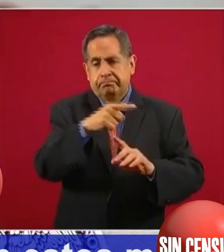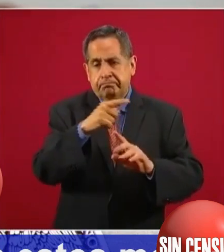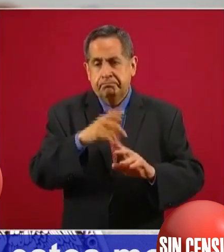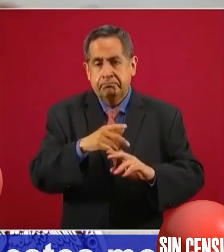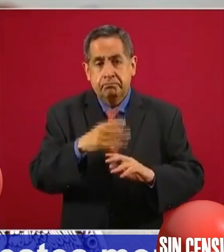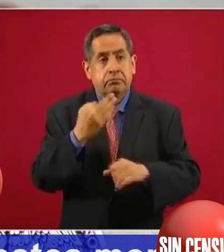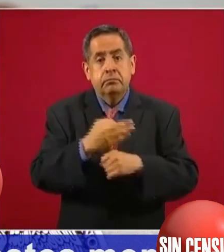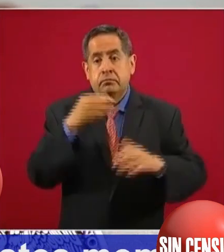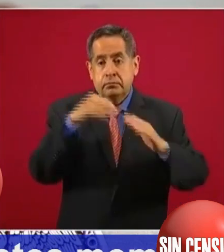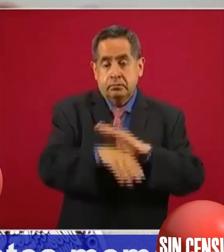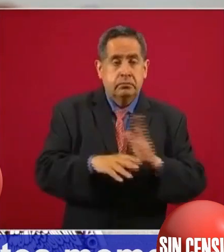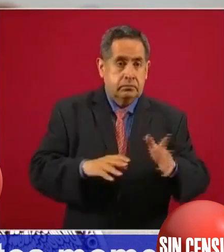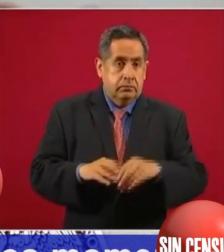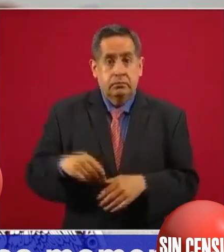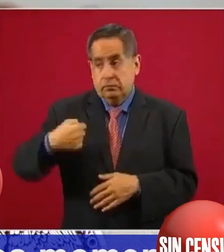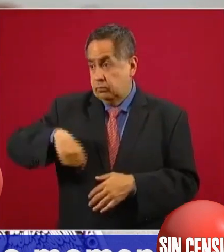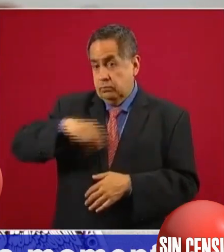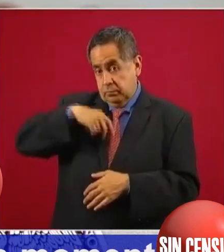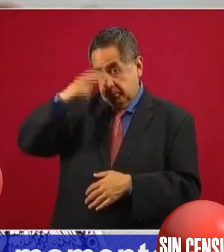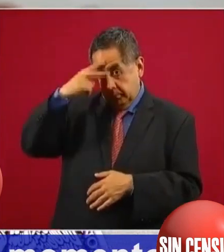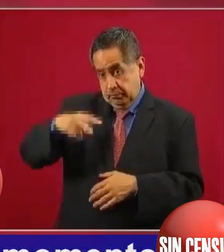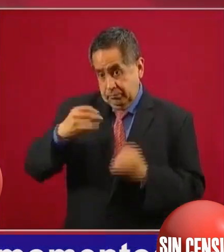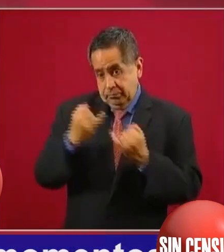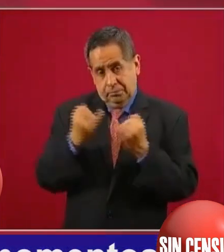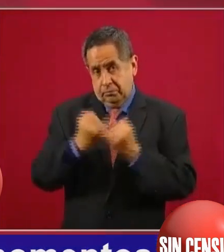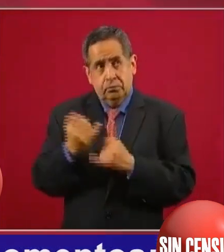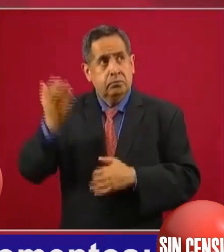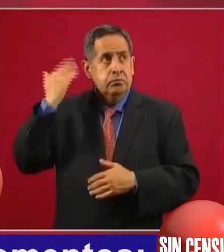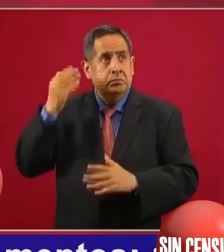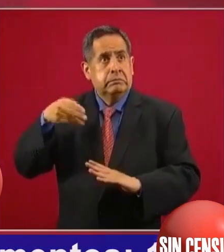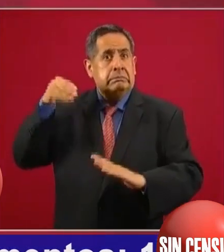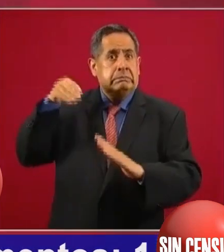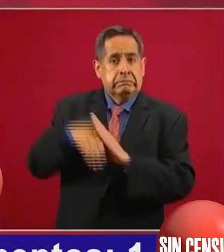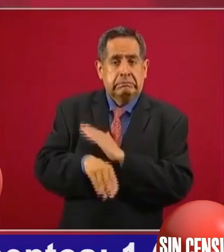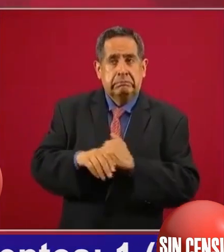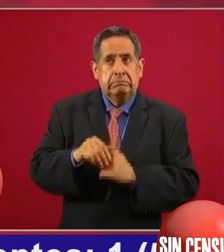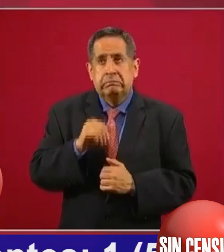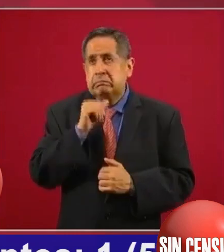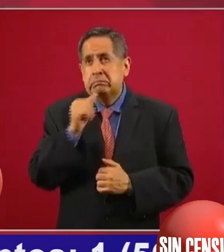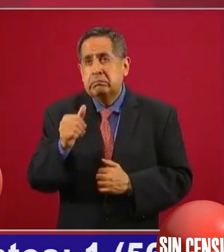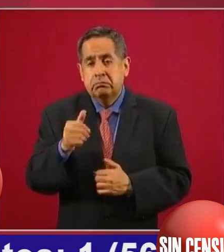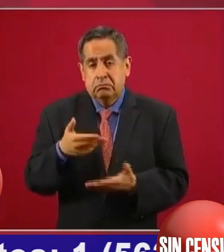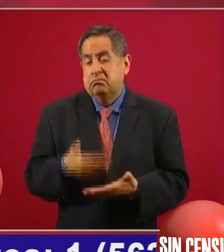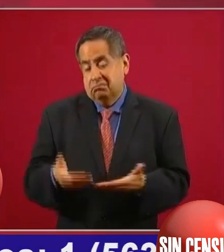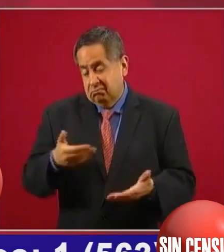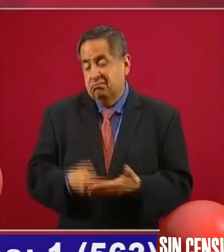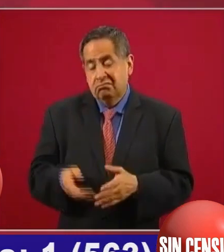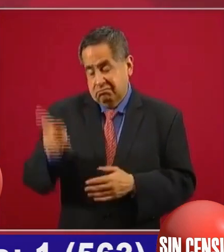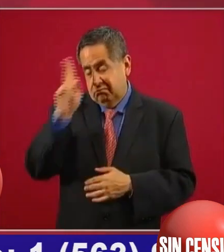Y nosotros no habíamos caído en lo económico como ahora